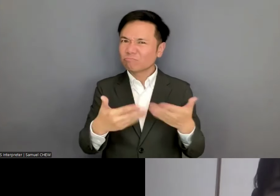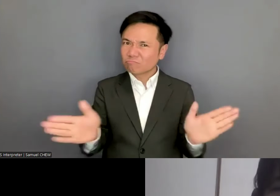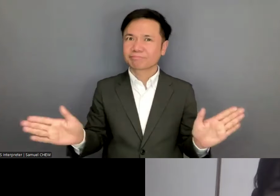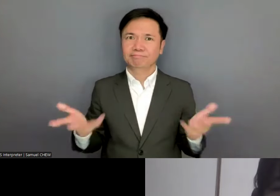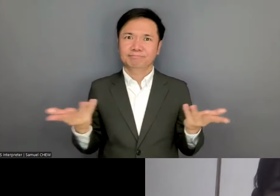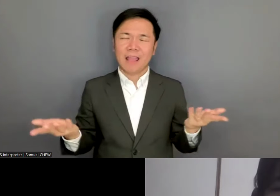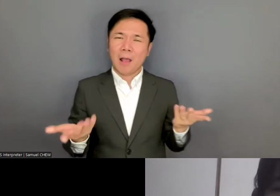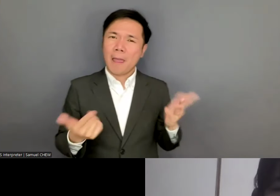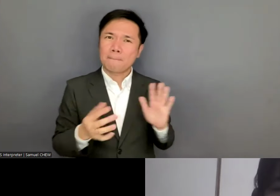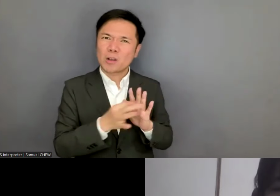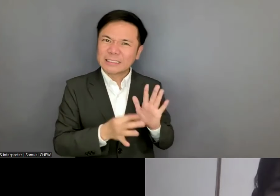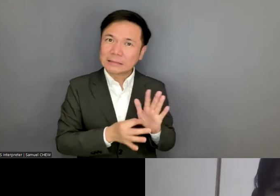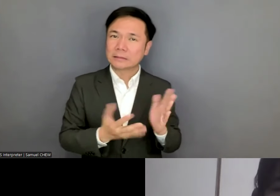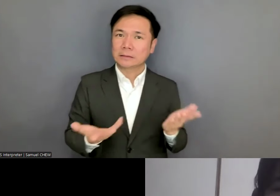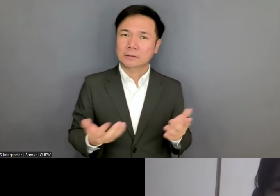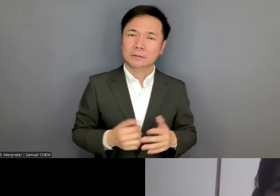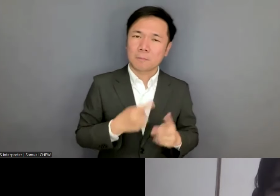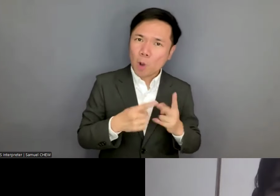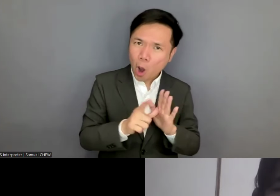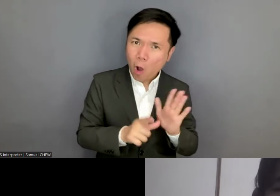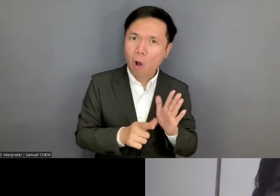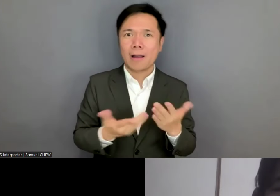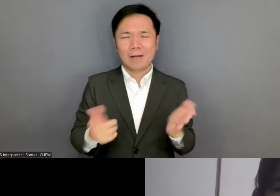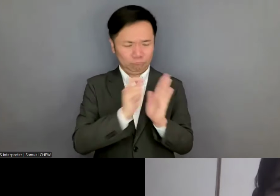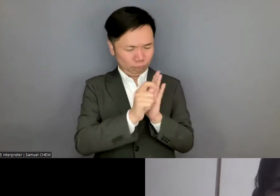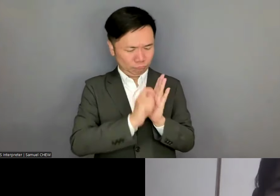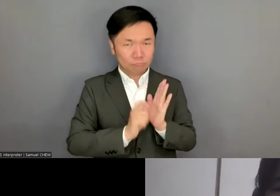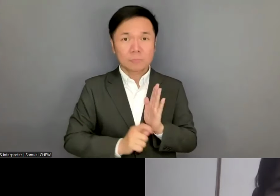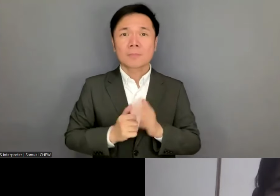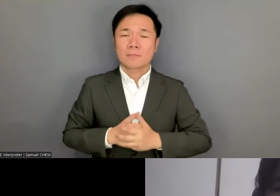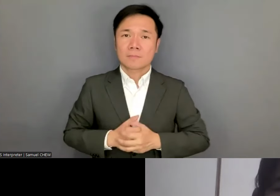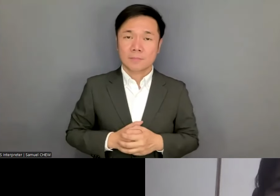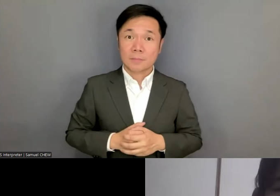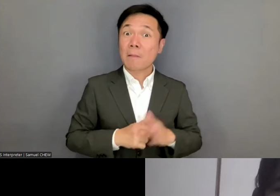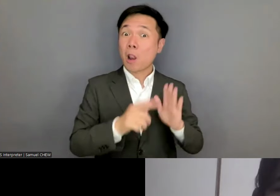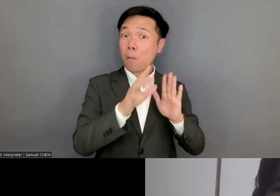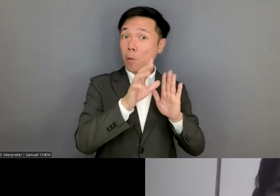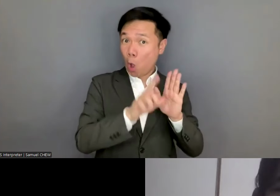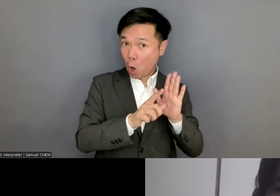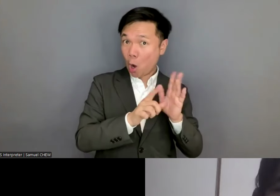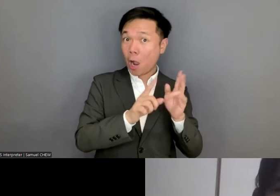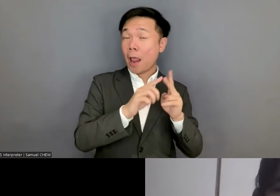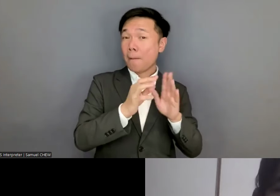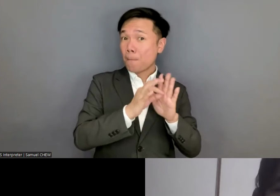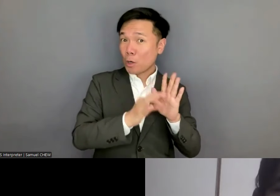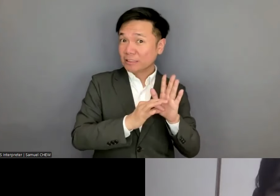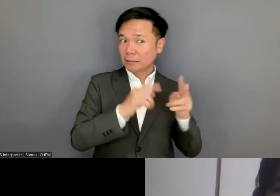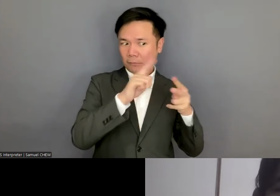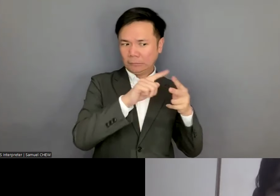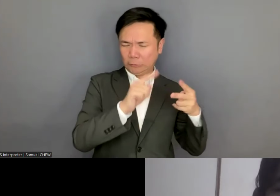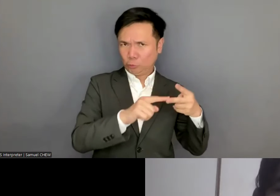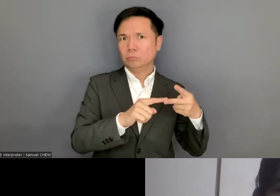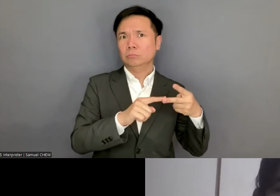this ya will se han logrado en algunos help us espacios o que align with conquistemos all the los derechos que aún no se han rights and logrado en